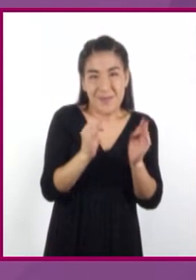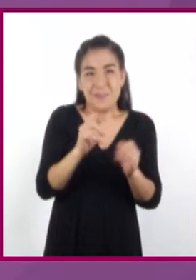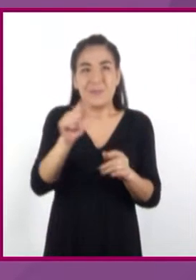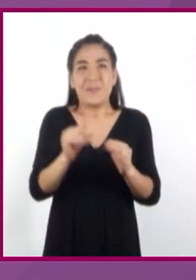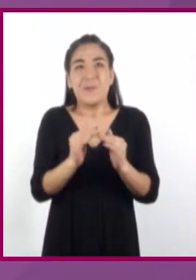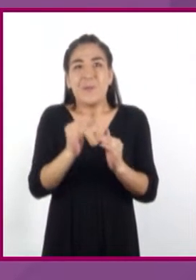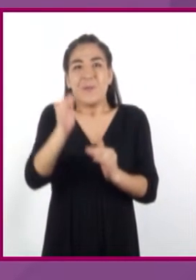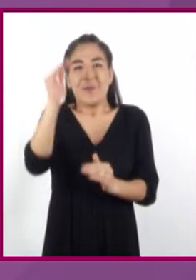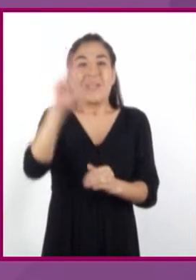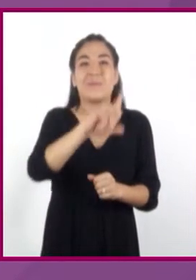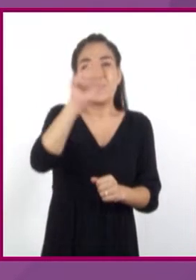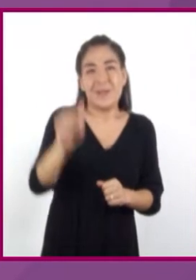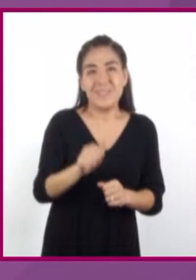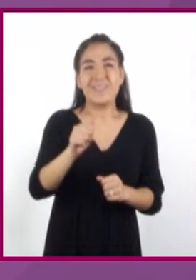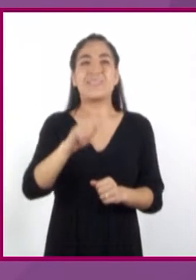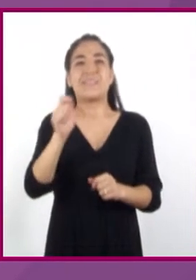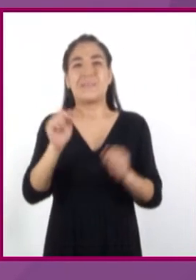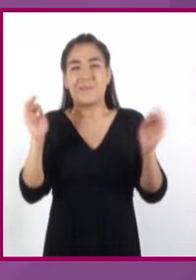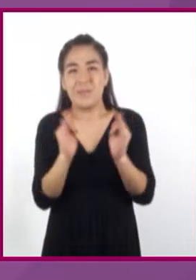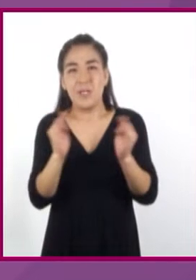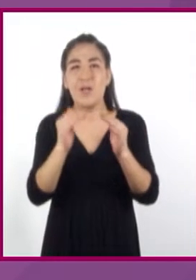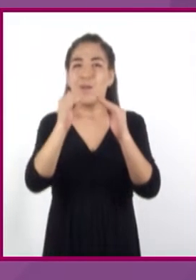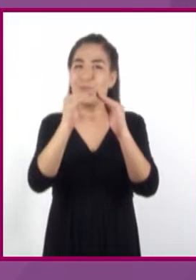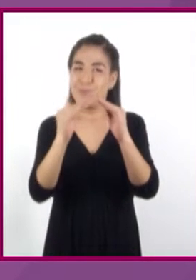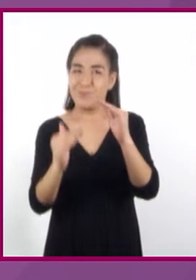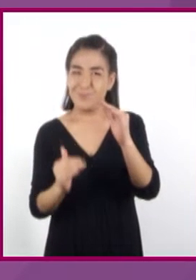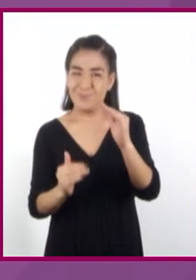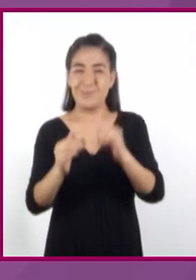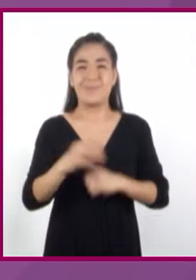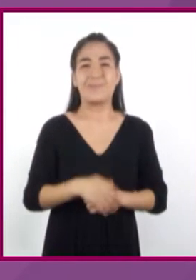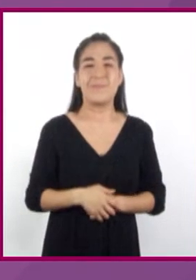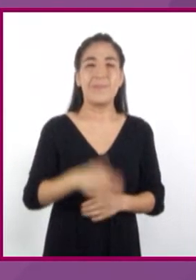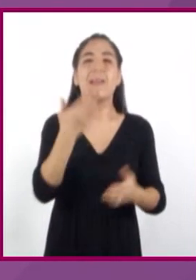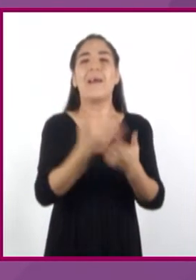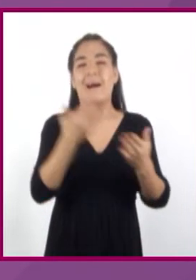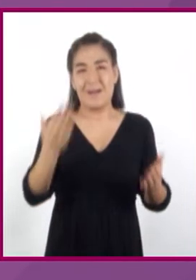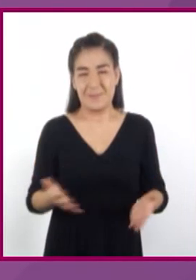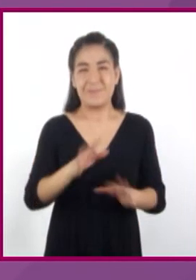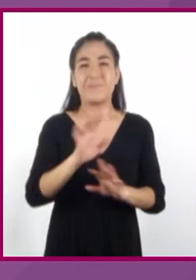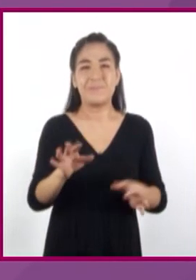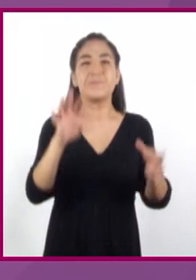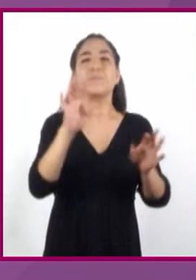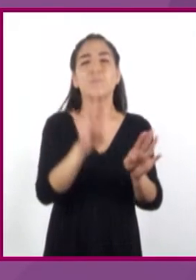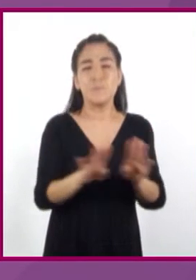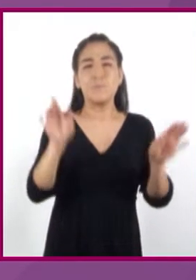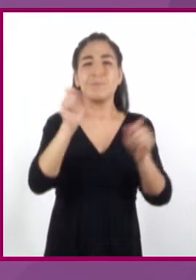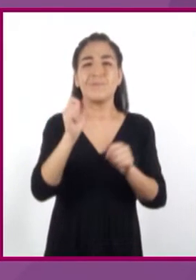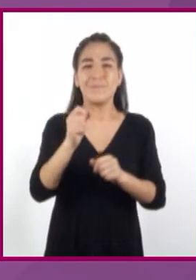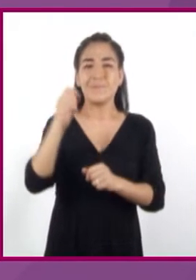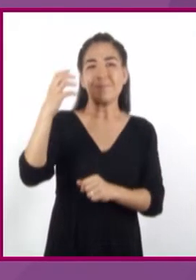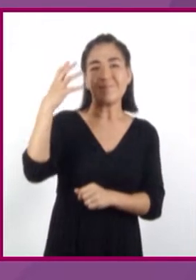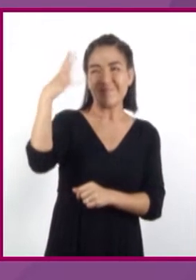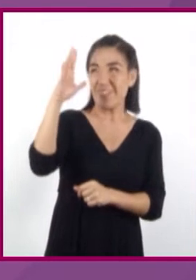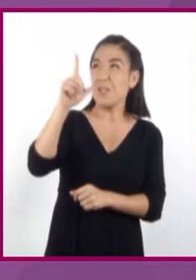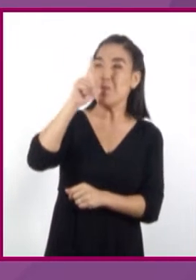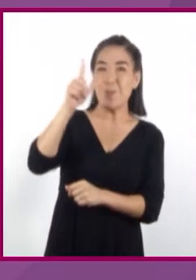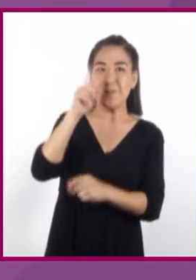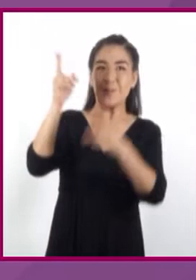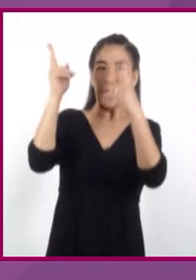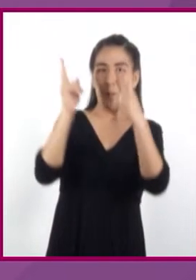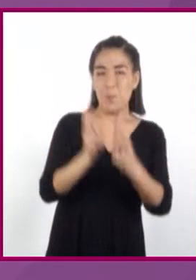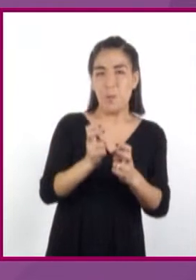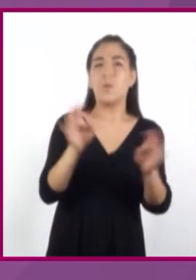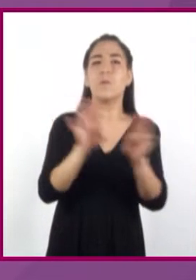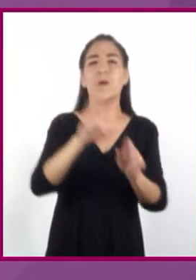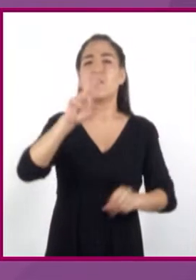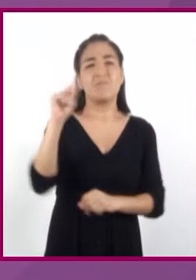Y al enfriarse, se hace más denso y desciende. Ahora bien, para la transferencia de calor por radiación, no se requiere